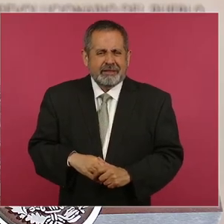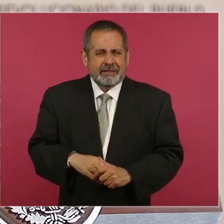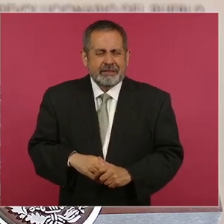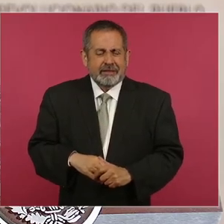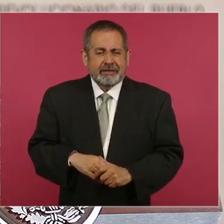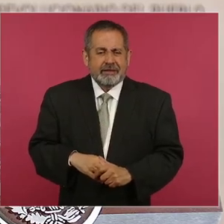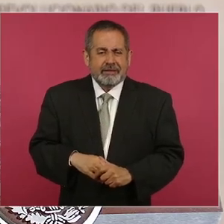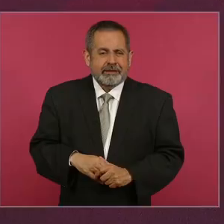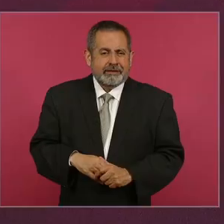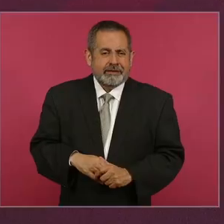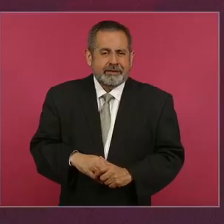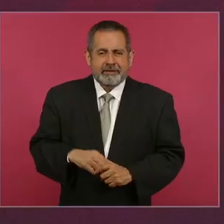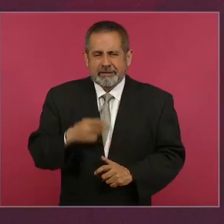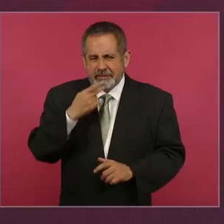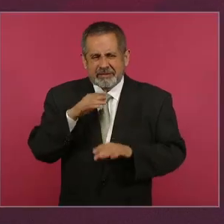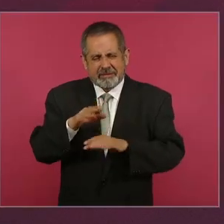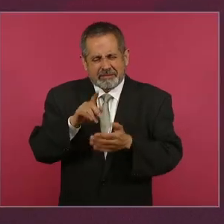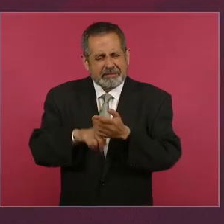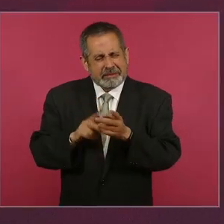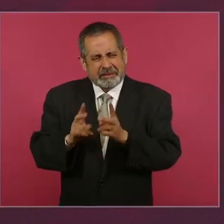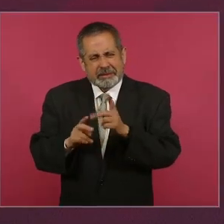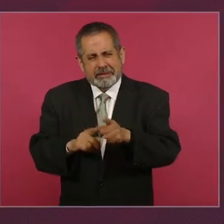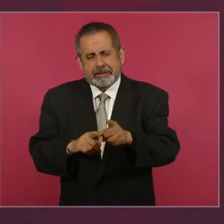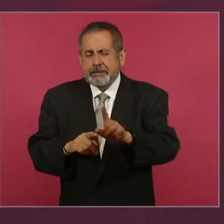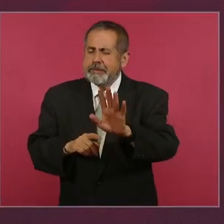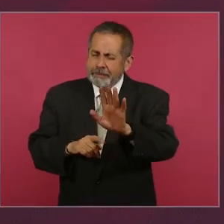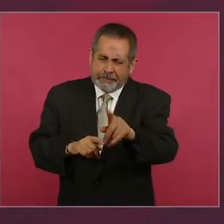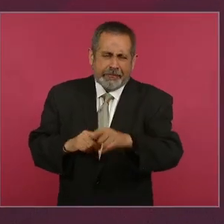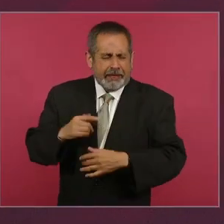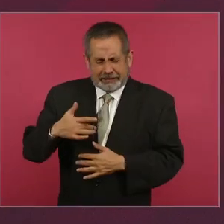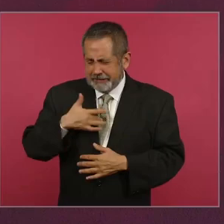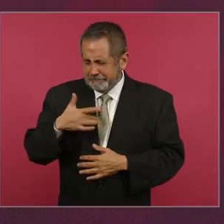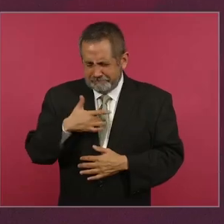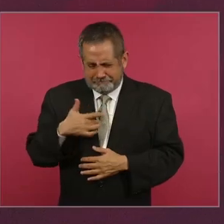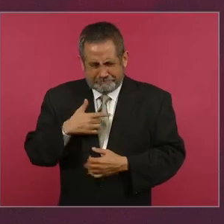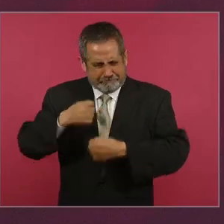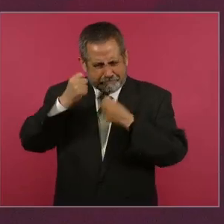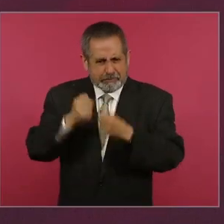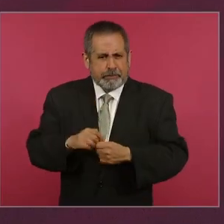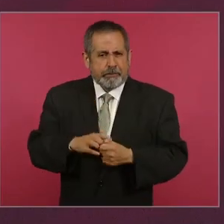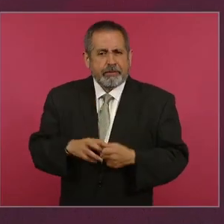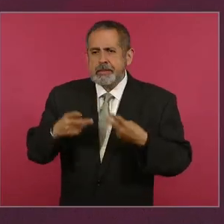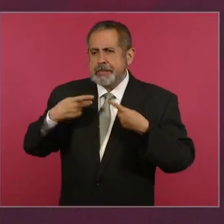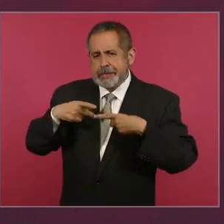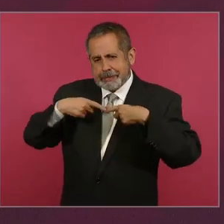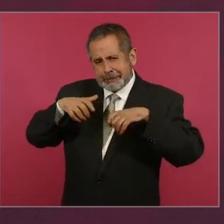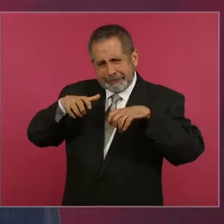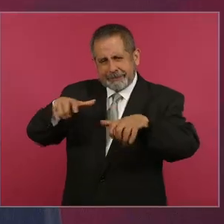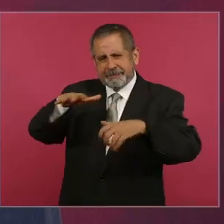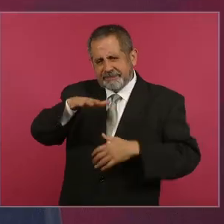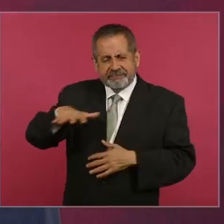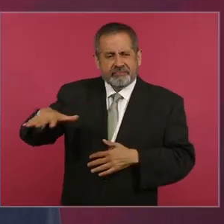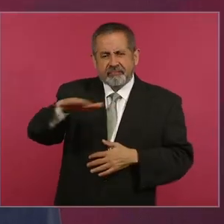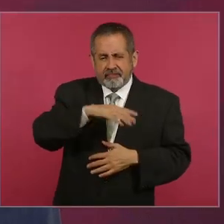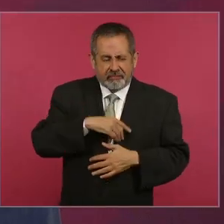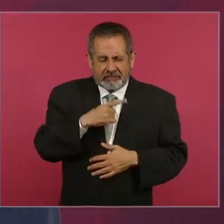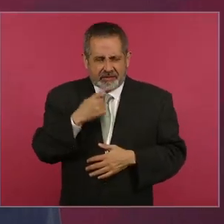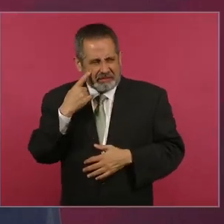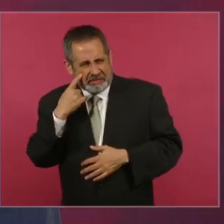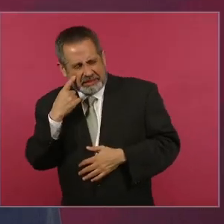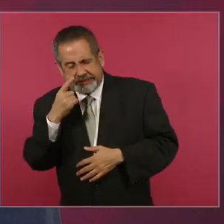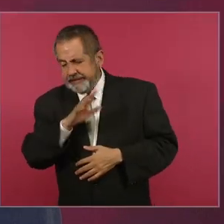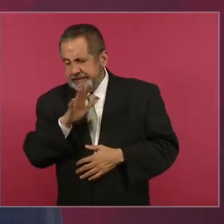hablamos y la verdad estoy convencido de que la gente está muy